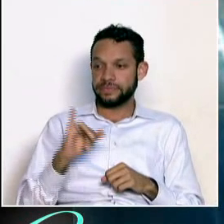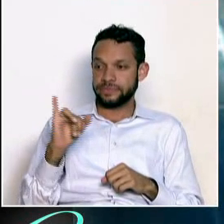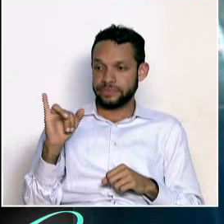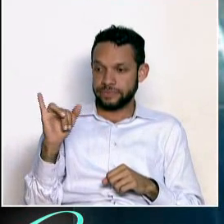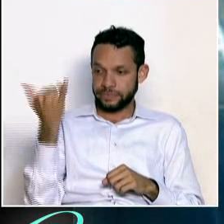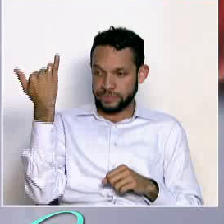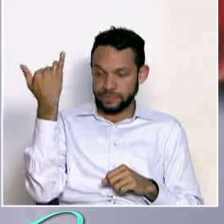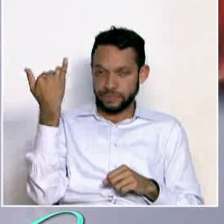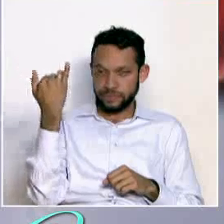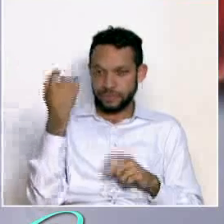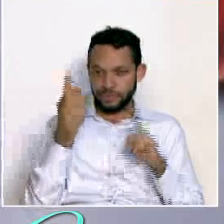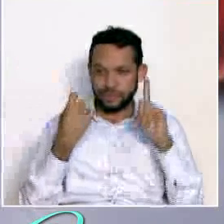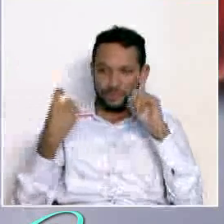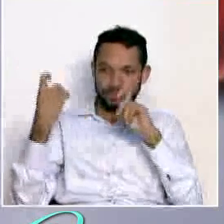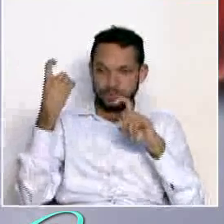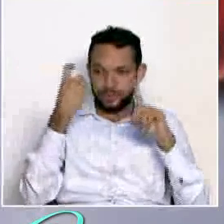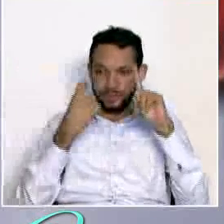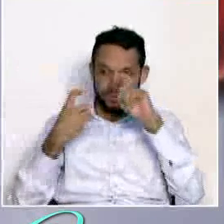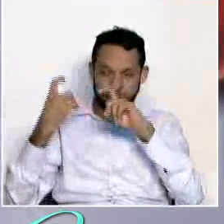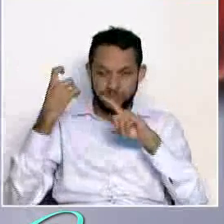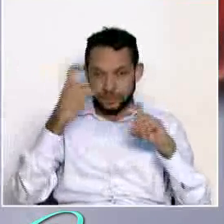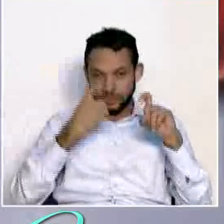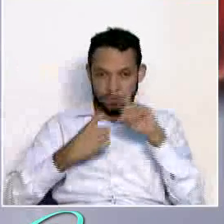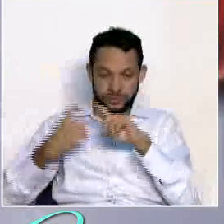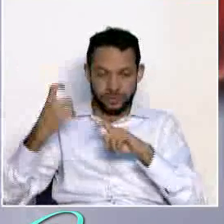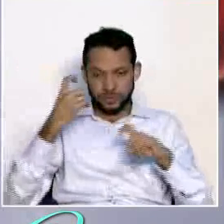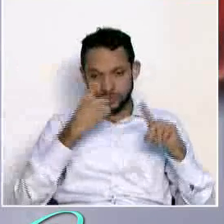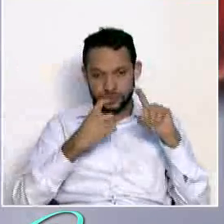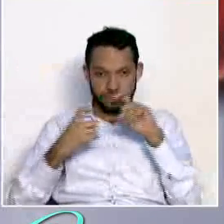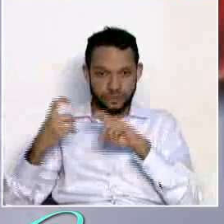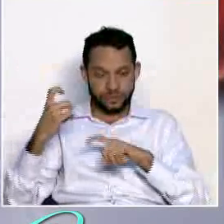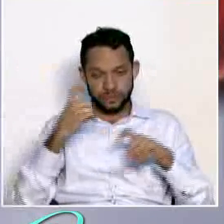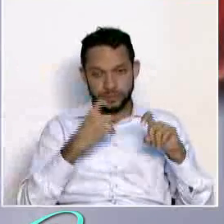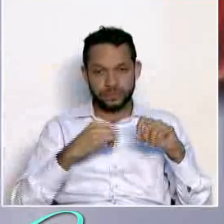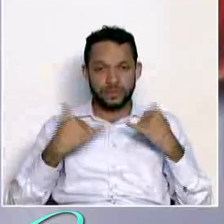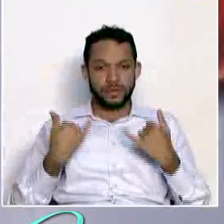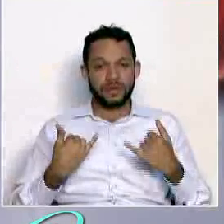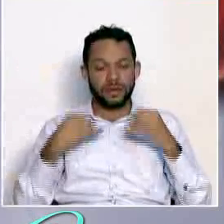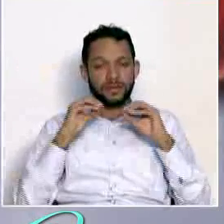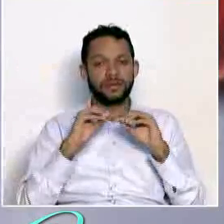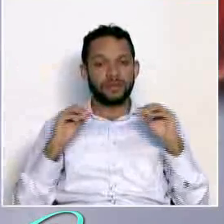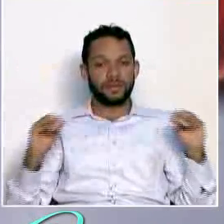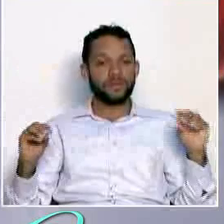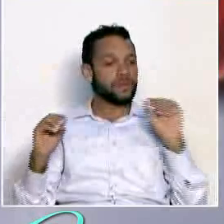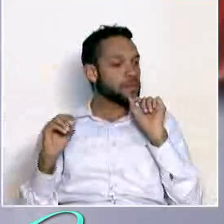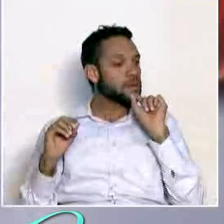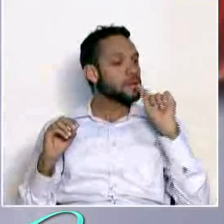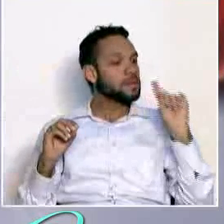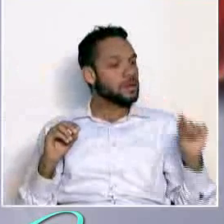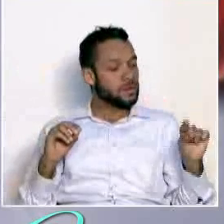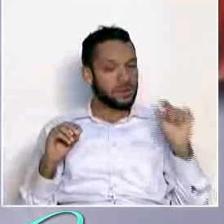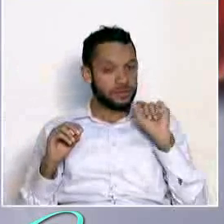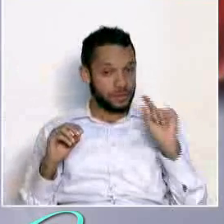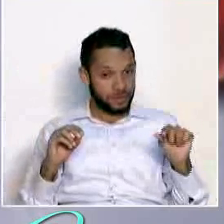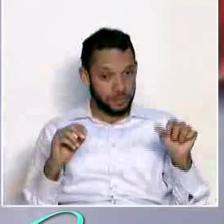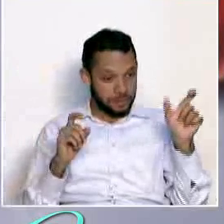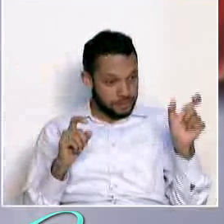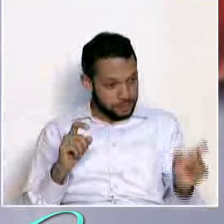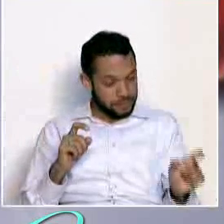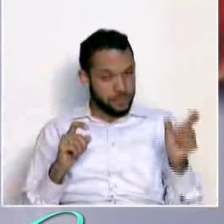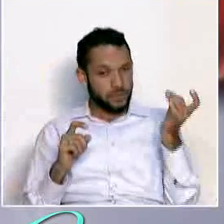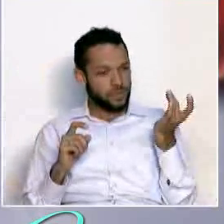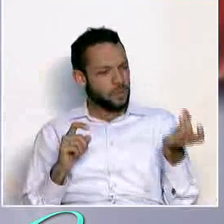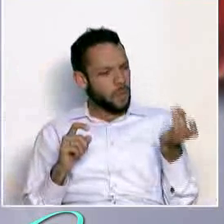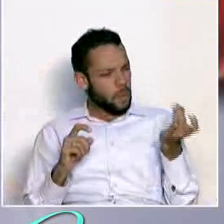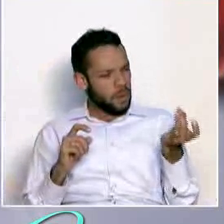evidentemente, la hipnosis es un recurso psicológico que nos permite abordar